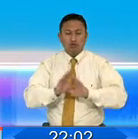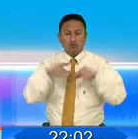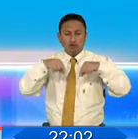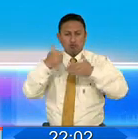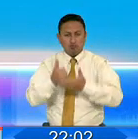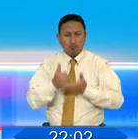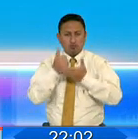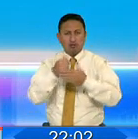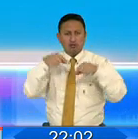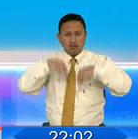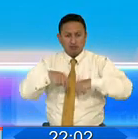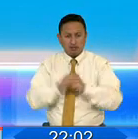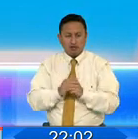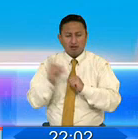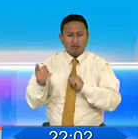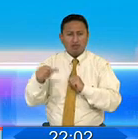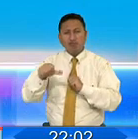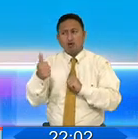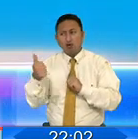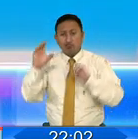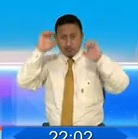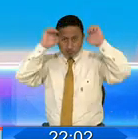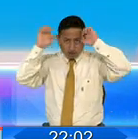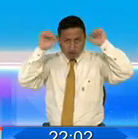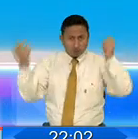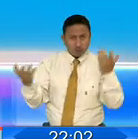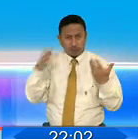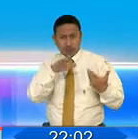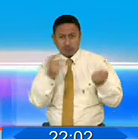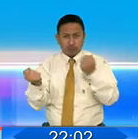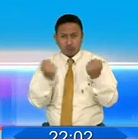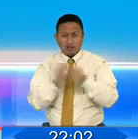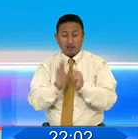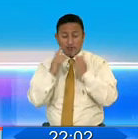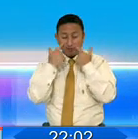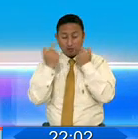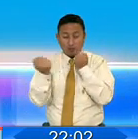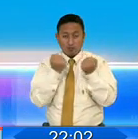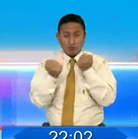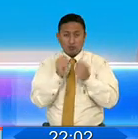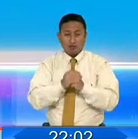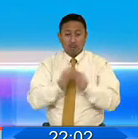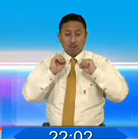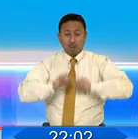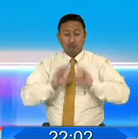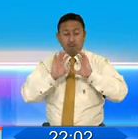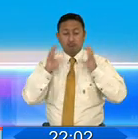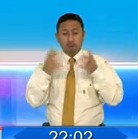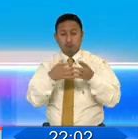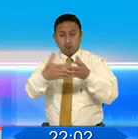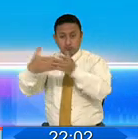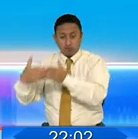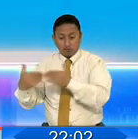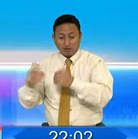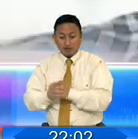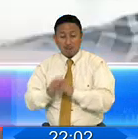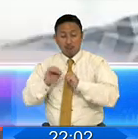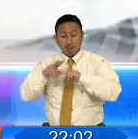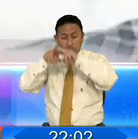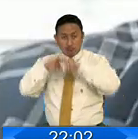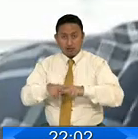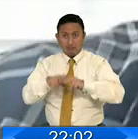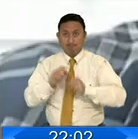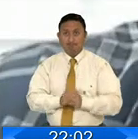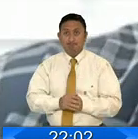que nosotros vamos combinando con otras estrategias de vigilancia epidemiológica, de cercos epidemiológicos, de testeo. Para